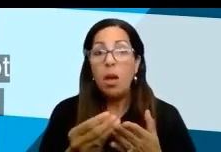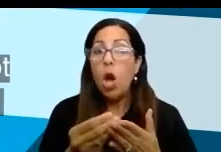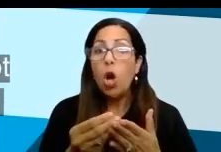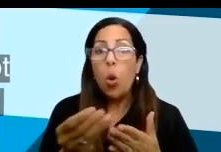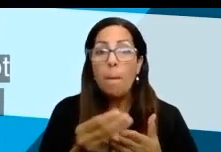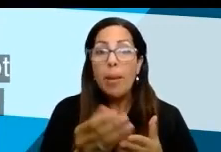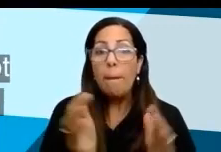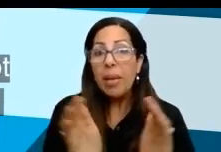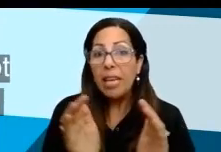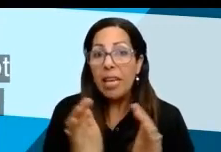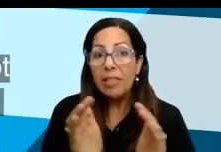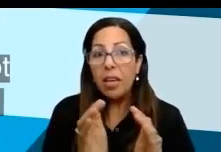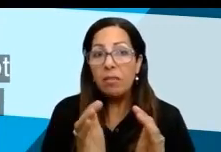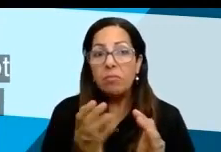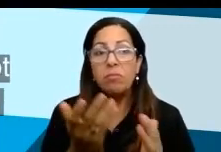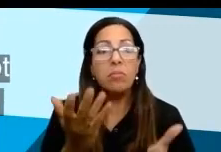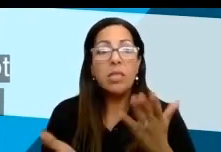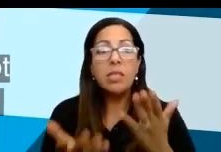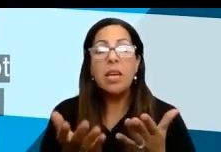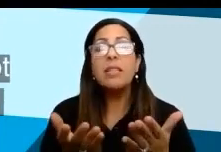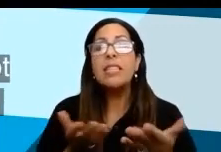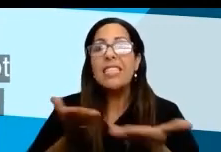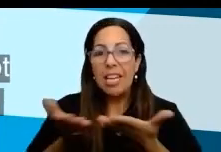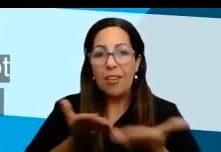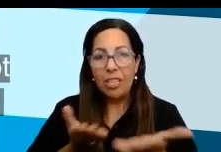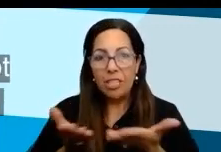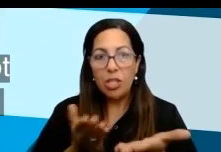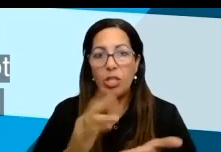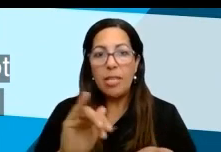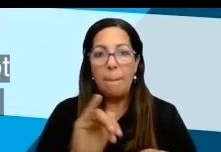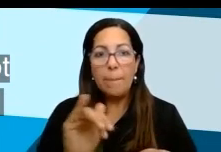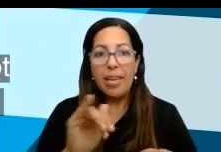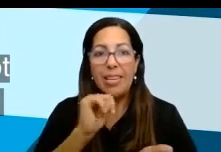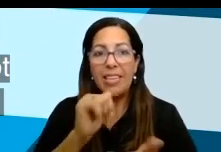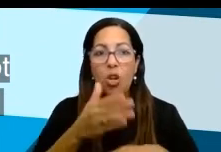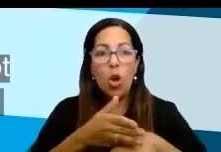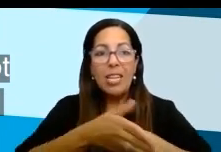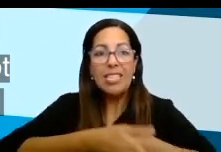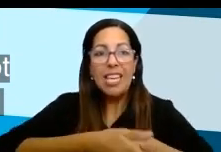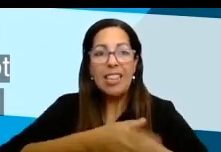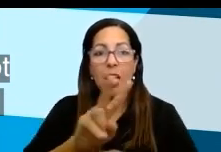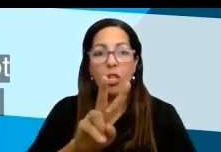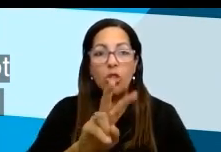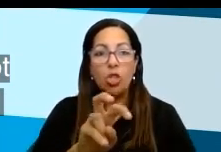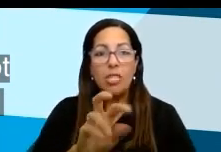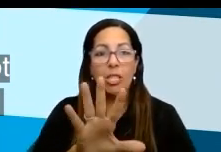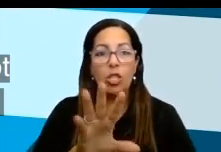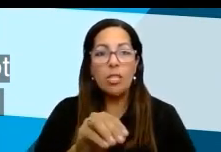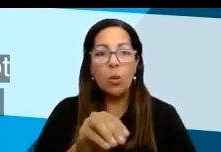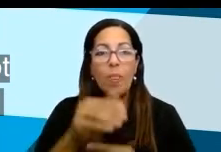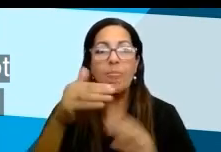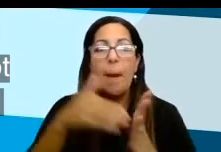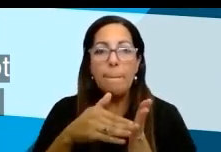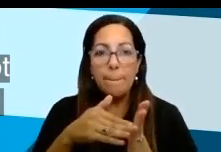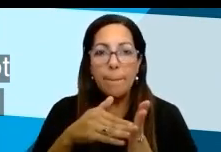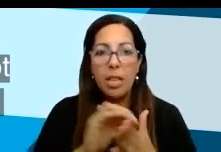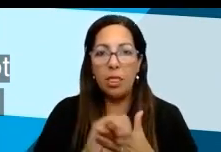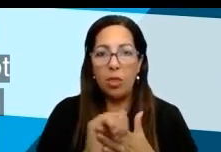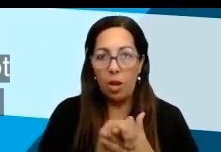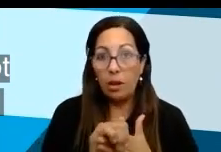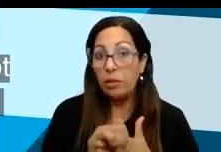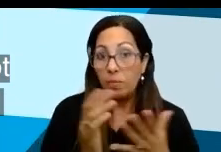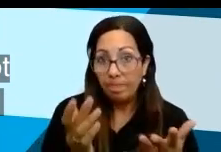son adquisiciones de bienes y servicios que no exceden la cantidad de $250,000. Y luego, a